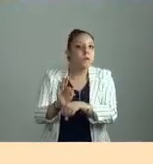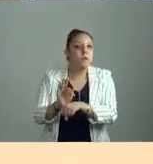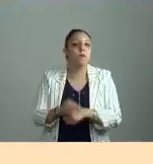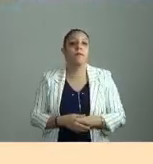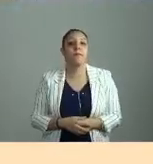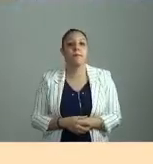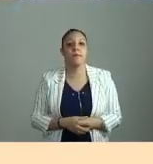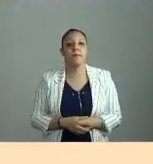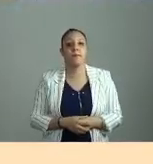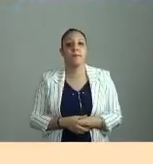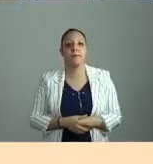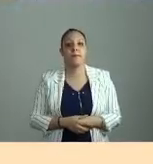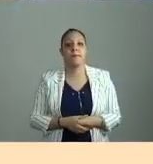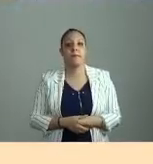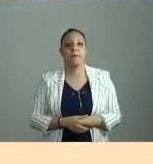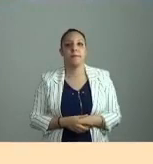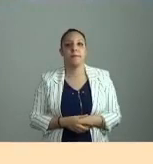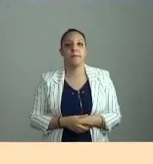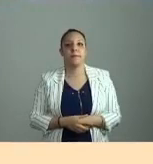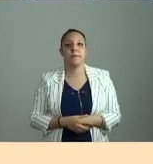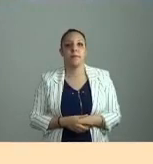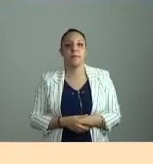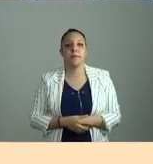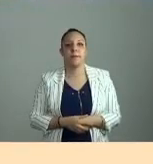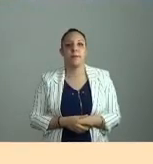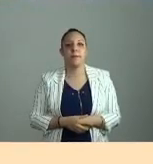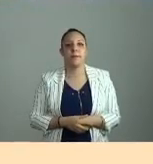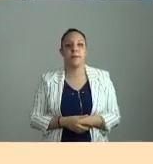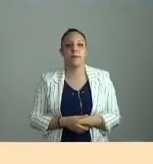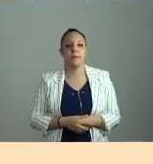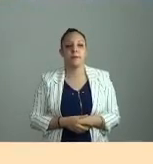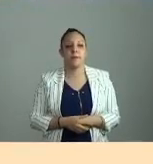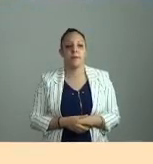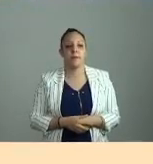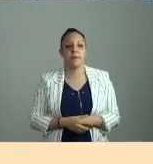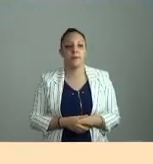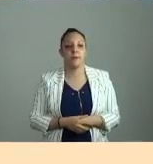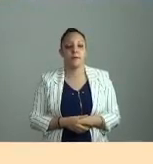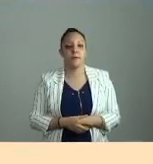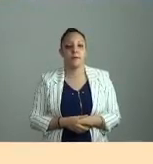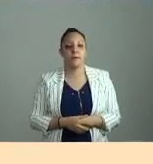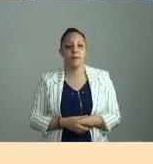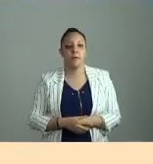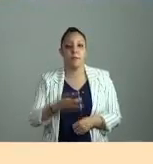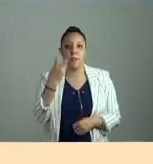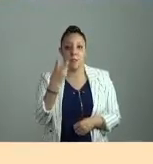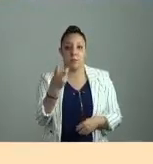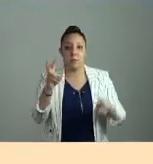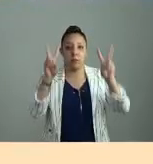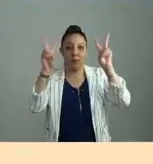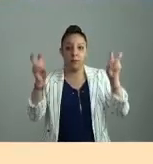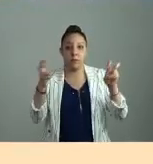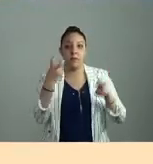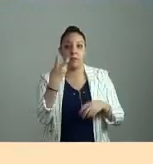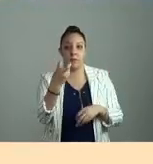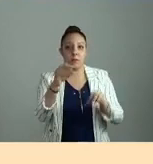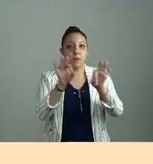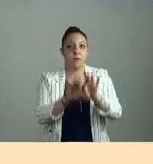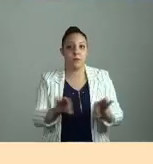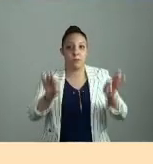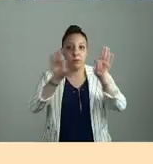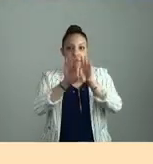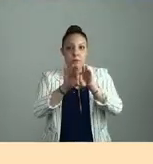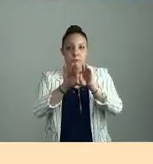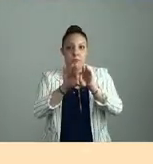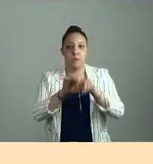una temática central es una temática muy importante deben cantar del mundo para mí está